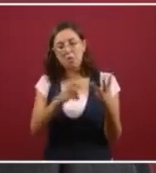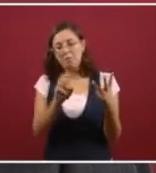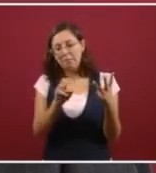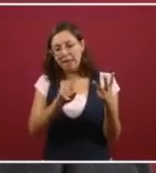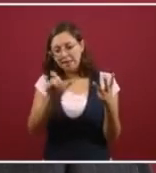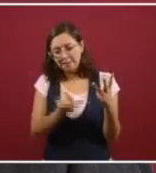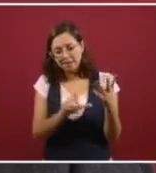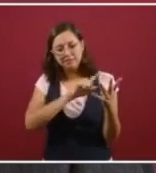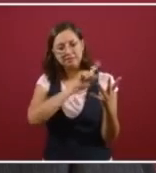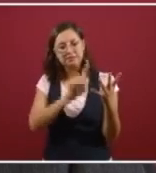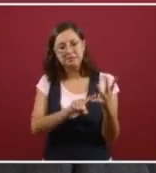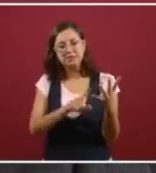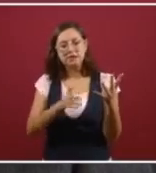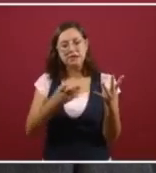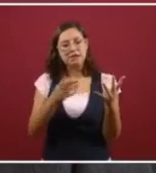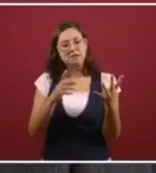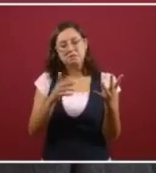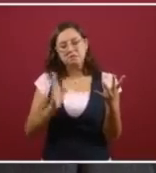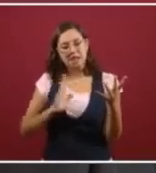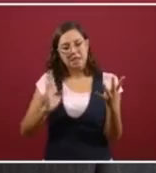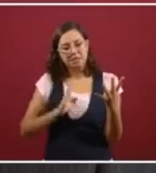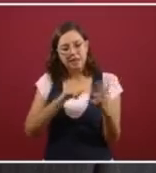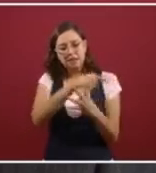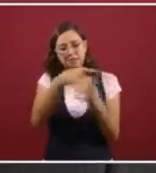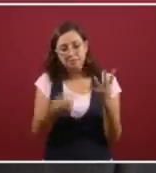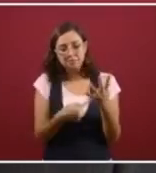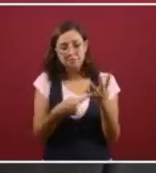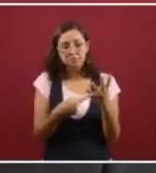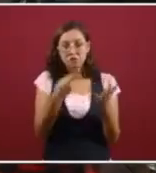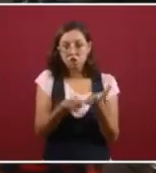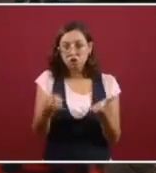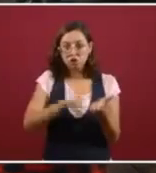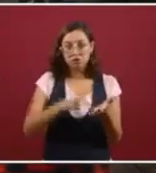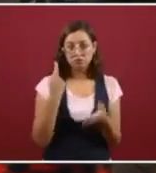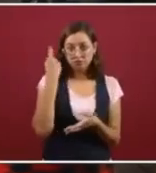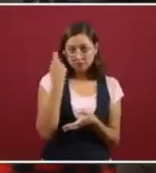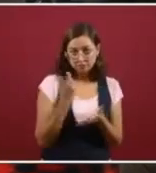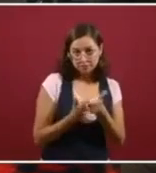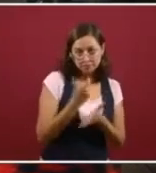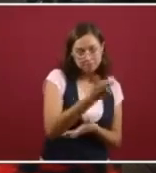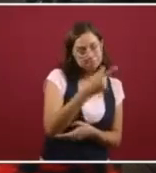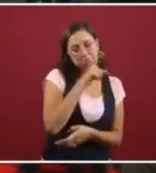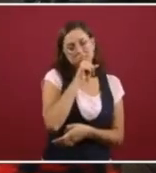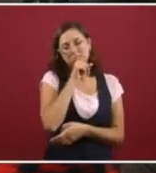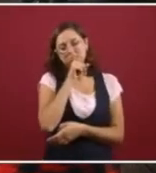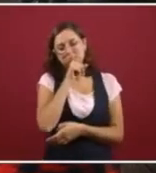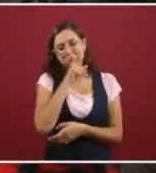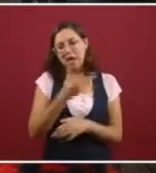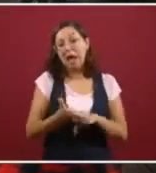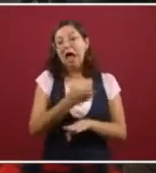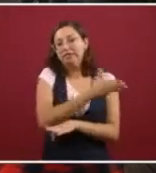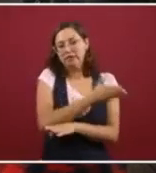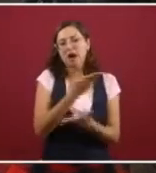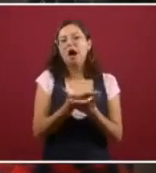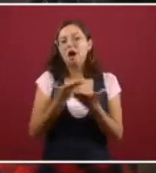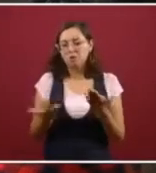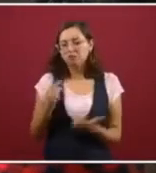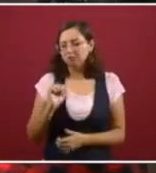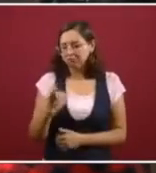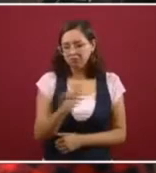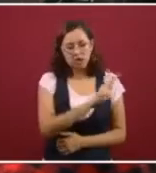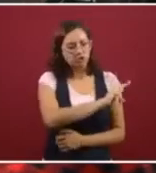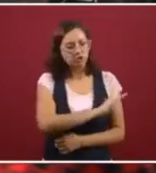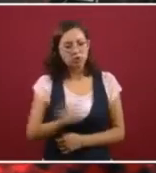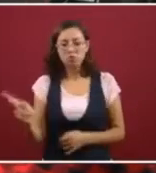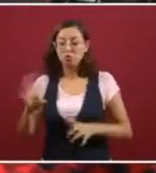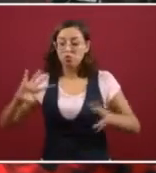o en las Fuerzas Armadas, en fin. Ahora es universal. Finalmente, anunció la liquidación de todas las